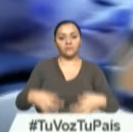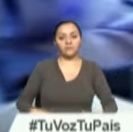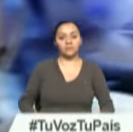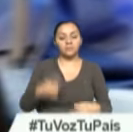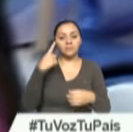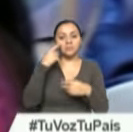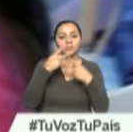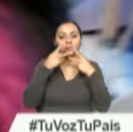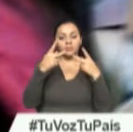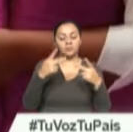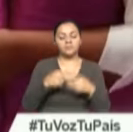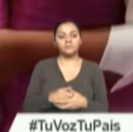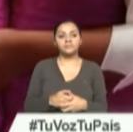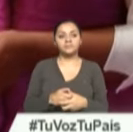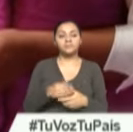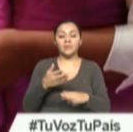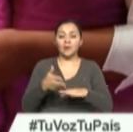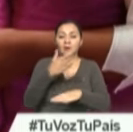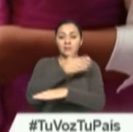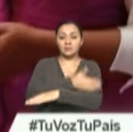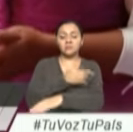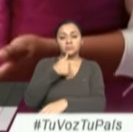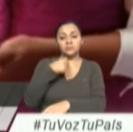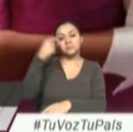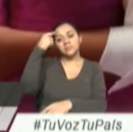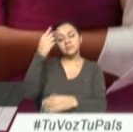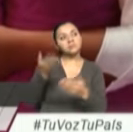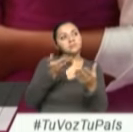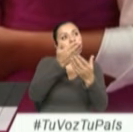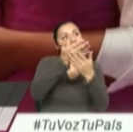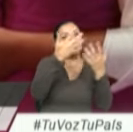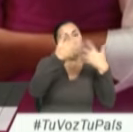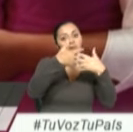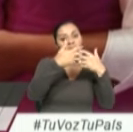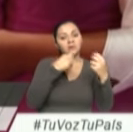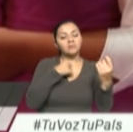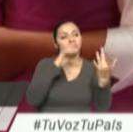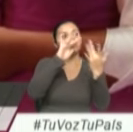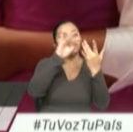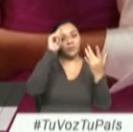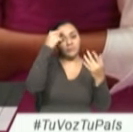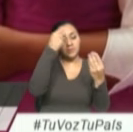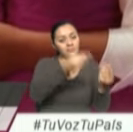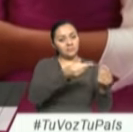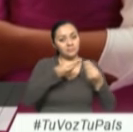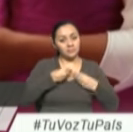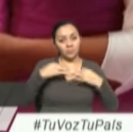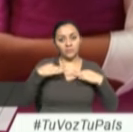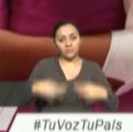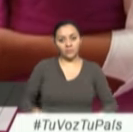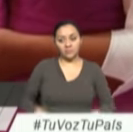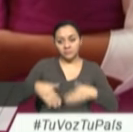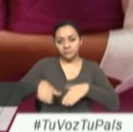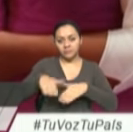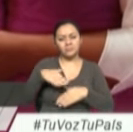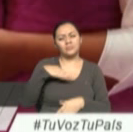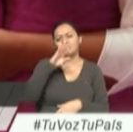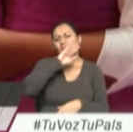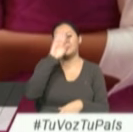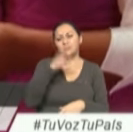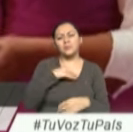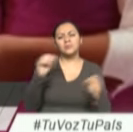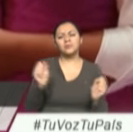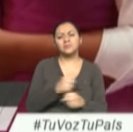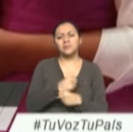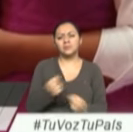público. Nosotros en sueños podríamos haber estado participando lo que son en uniformes hospitalarios, porque